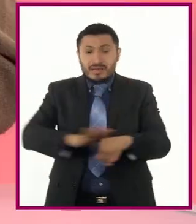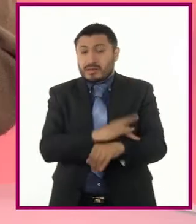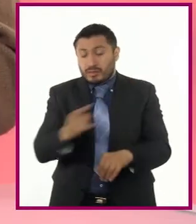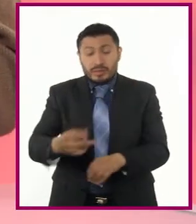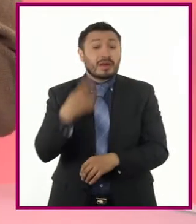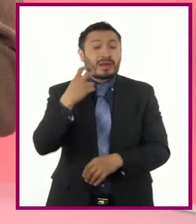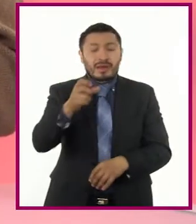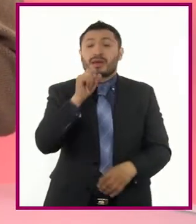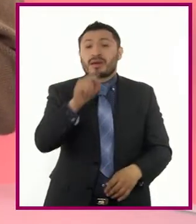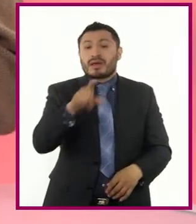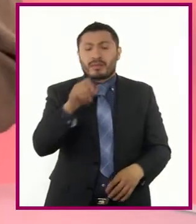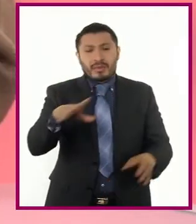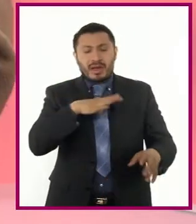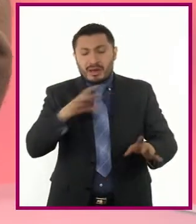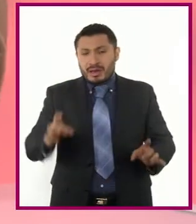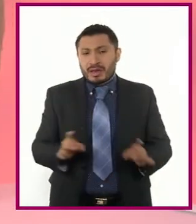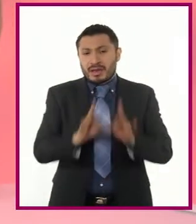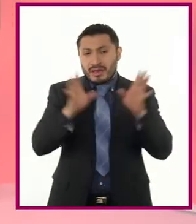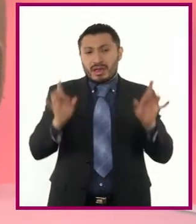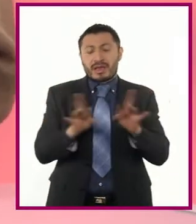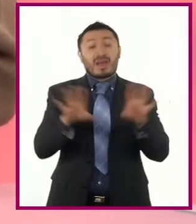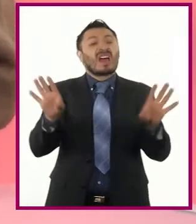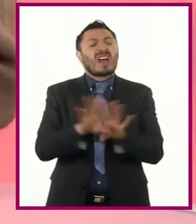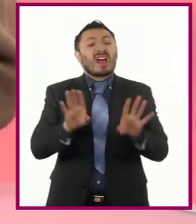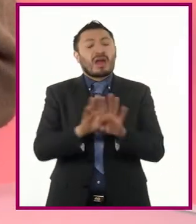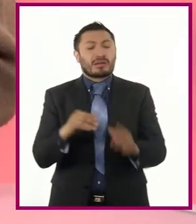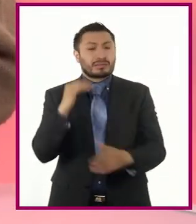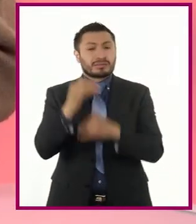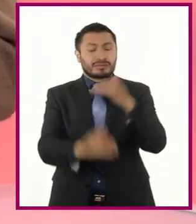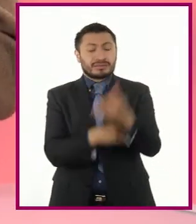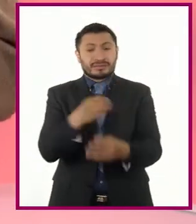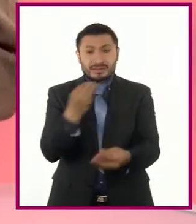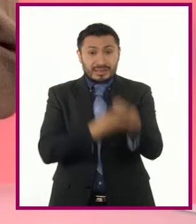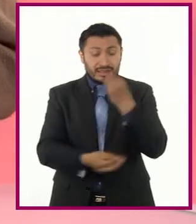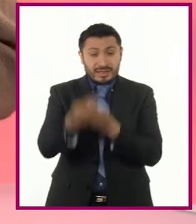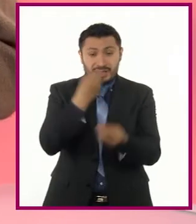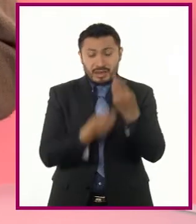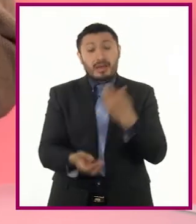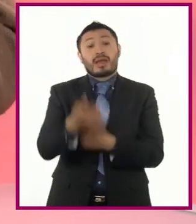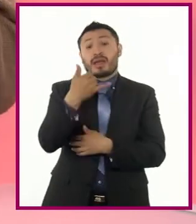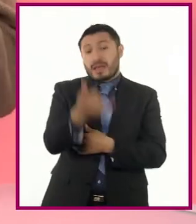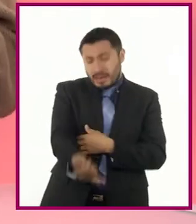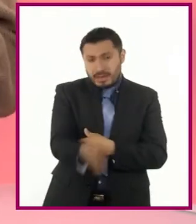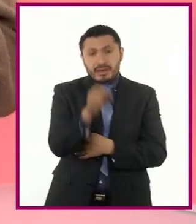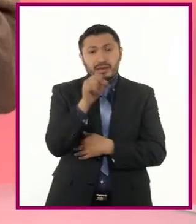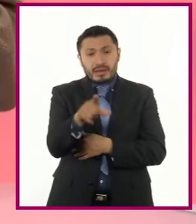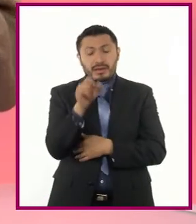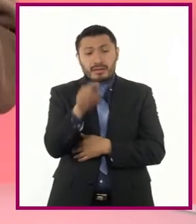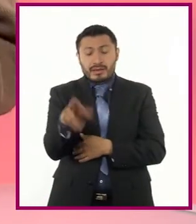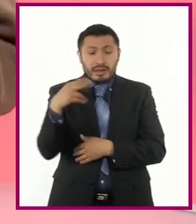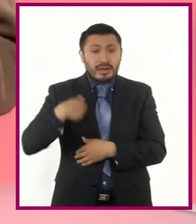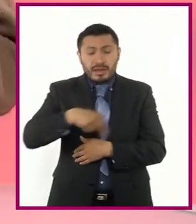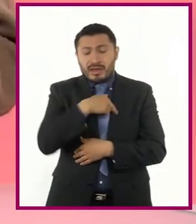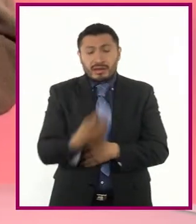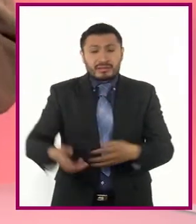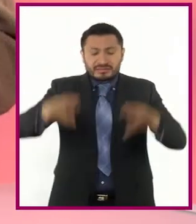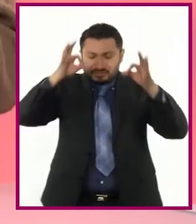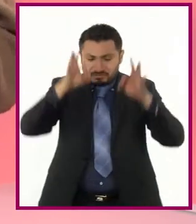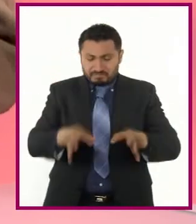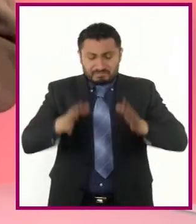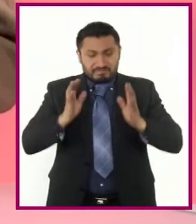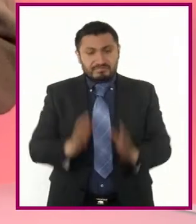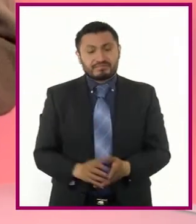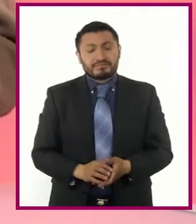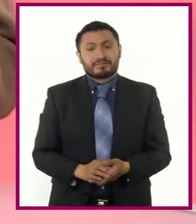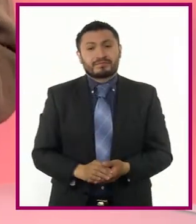también tenemos esta situación de cómo procesamos nuestros alimentos y cómo también nosotros estamos en una muy buena forma.